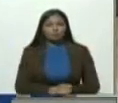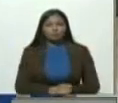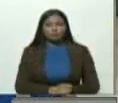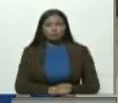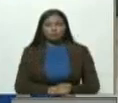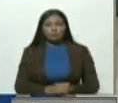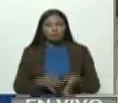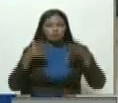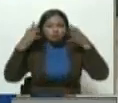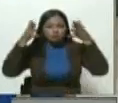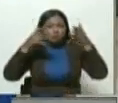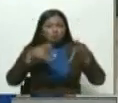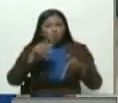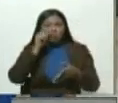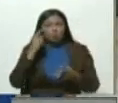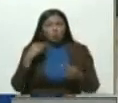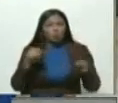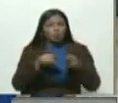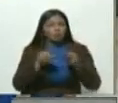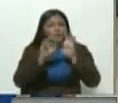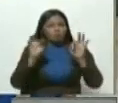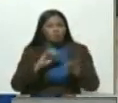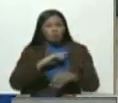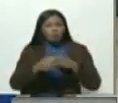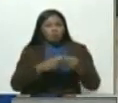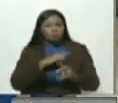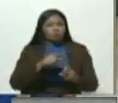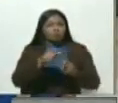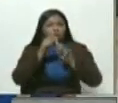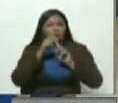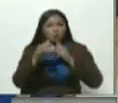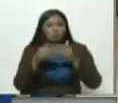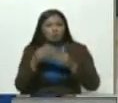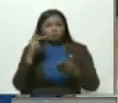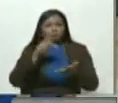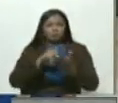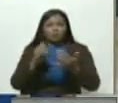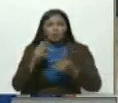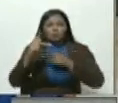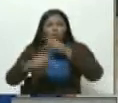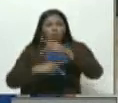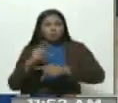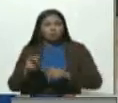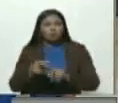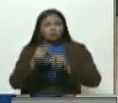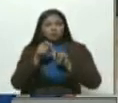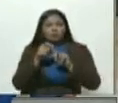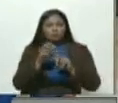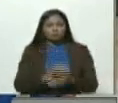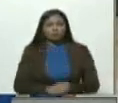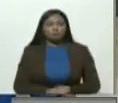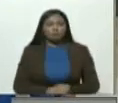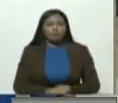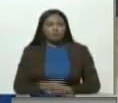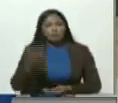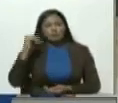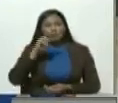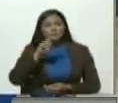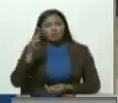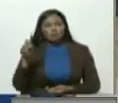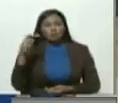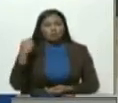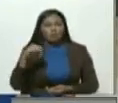los mayores reconocimientos de la forma como se seleccionó y cómo llevó adelante un proceso de elección el pasado 21